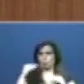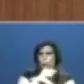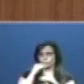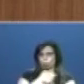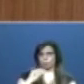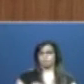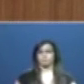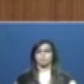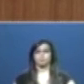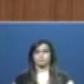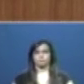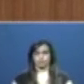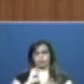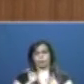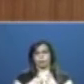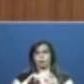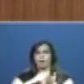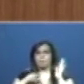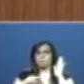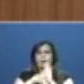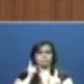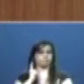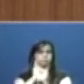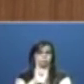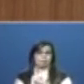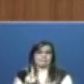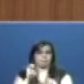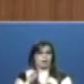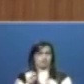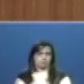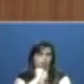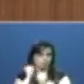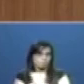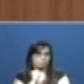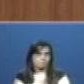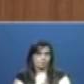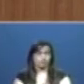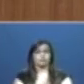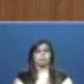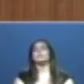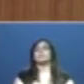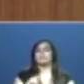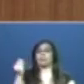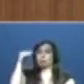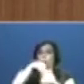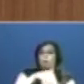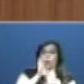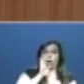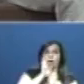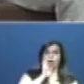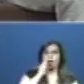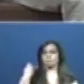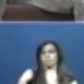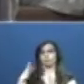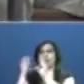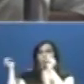diálogo social y el plan de choque en materia de empleo incluido en el anterior y que fue objeto del acuerdo político con el